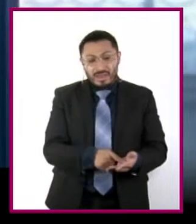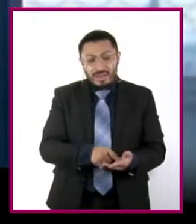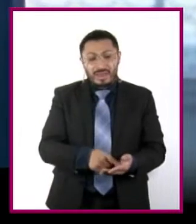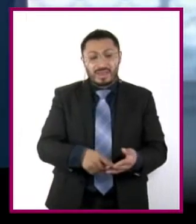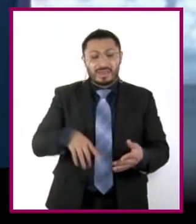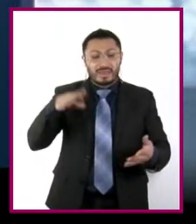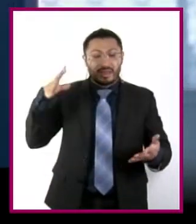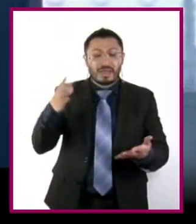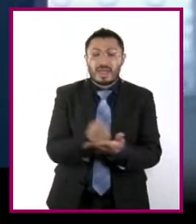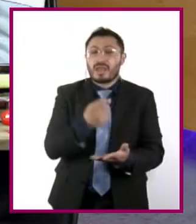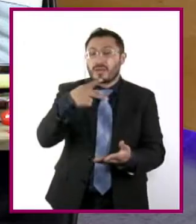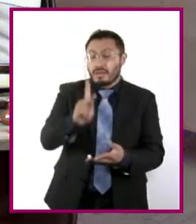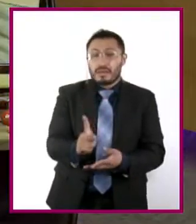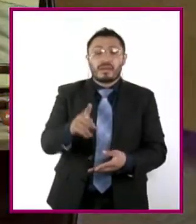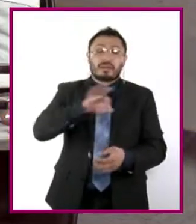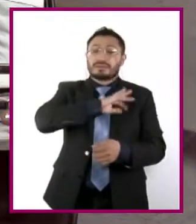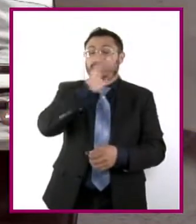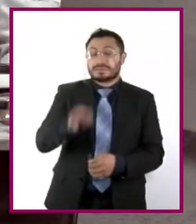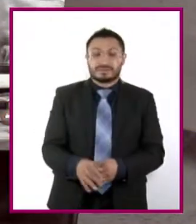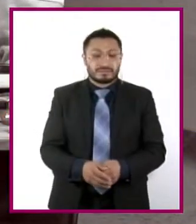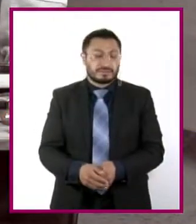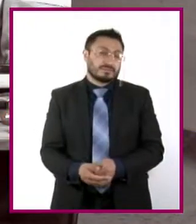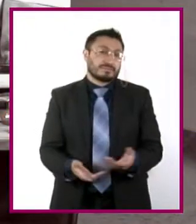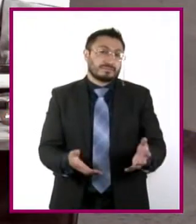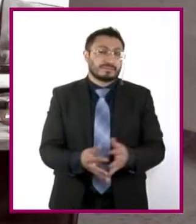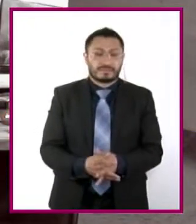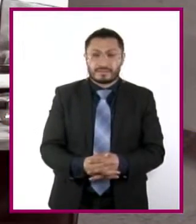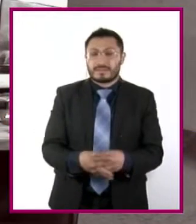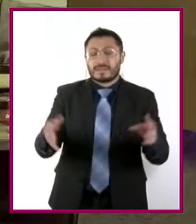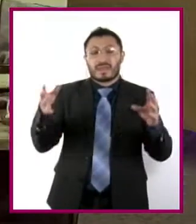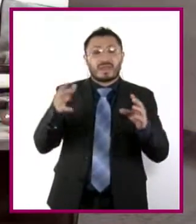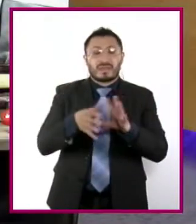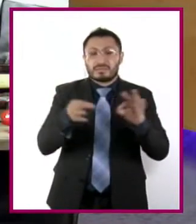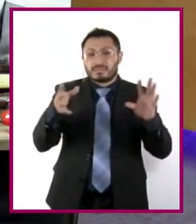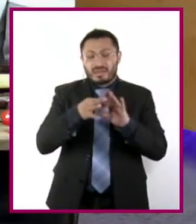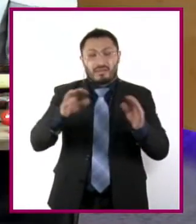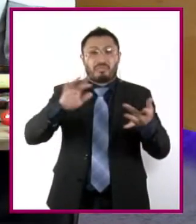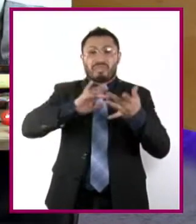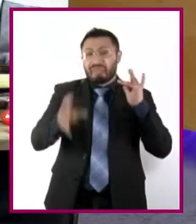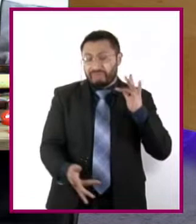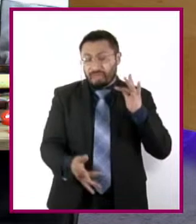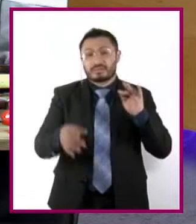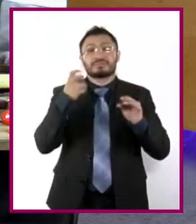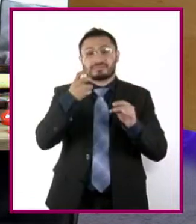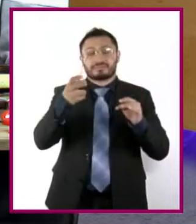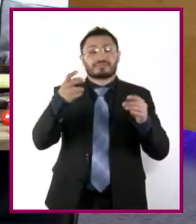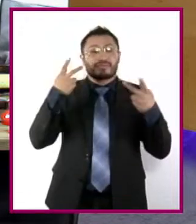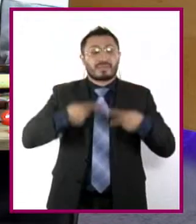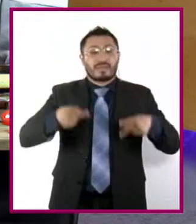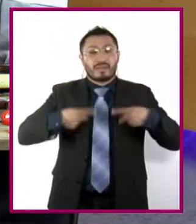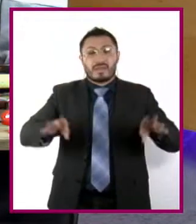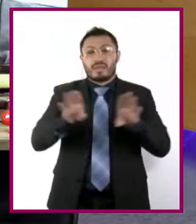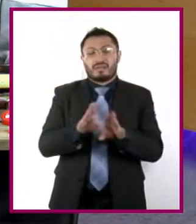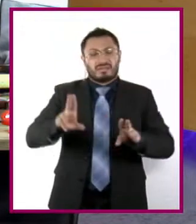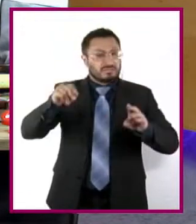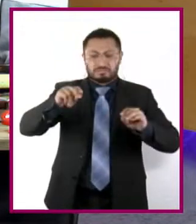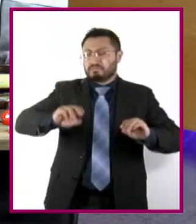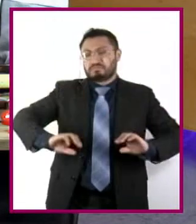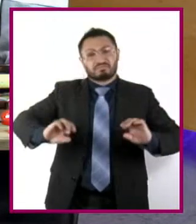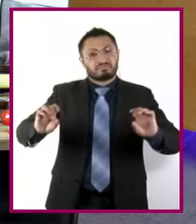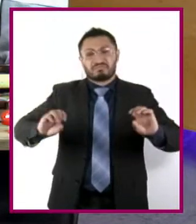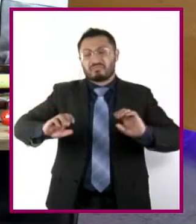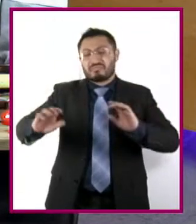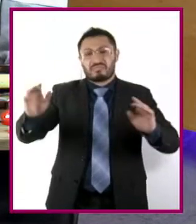salvo, pero ya está muerto. Expresión desconectada. Uno de los interlocutores habla sobre un asunto que no muestra una clara conexión